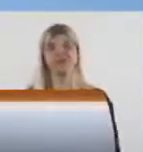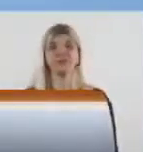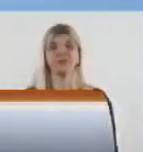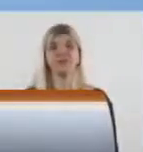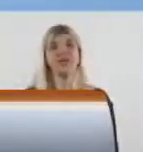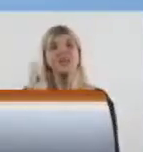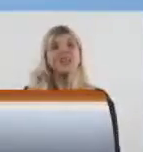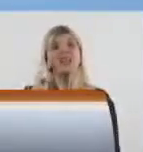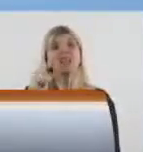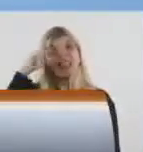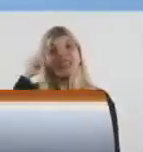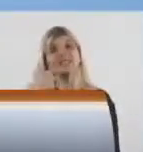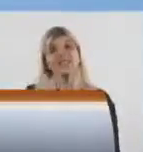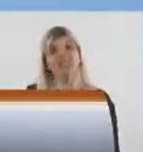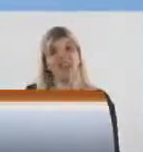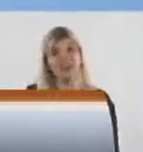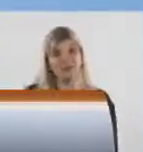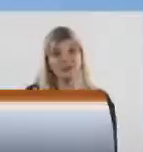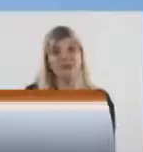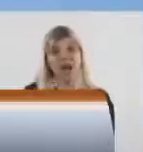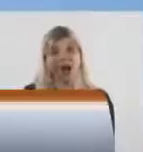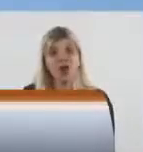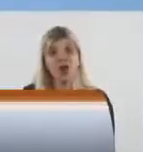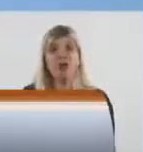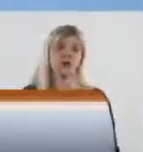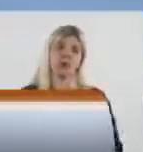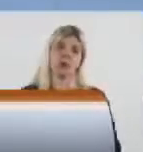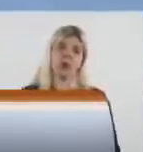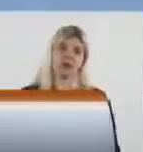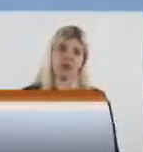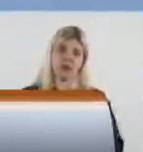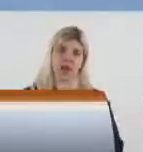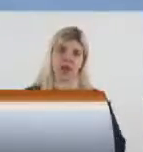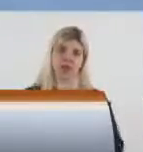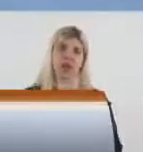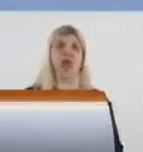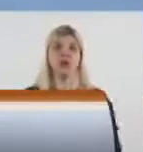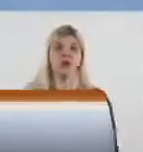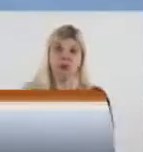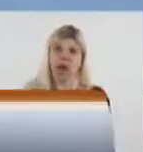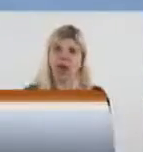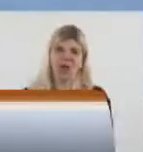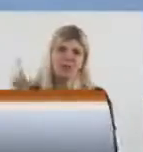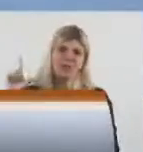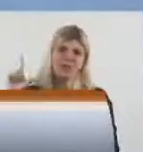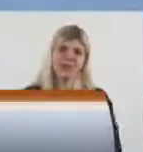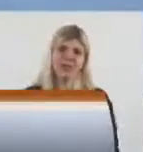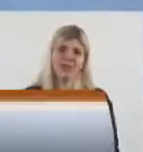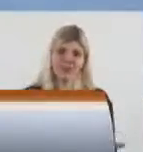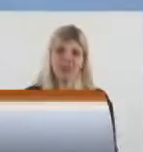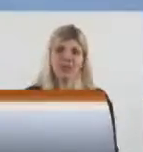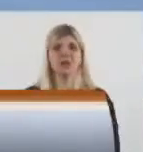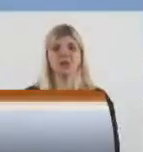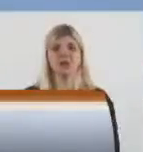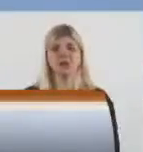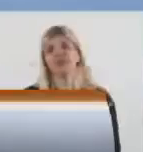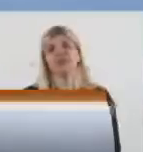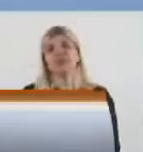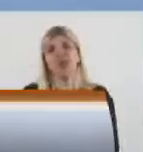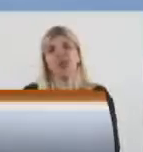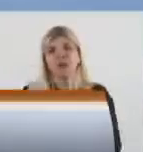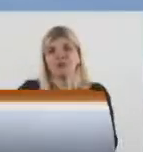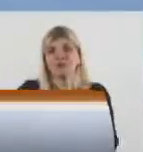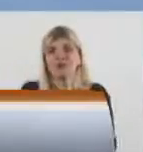agregar algo a presidente nada creo que estamos trabajando intensamente obviamente en el desafío siempre es